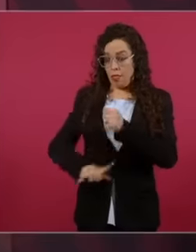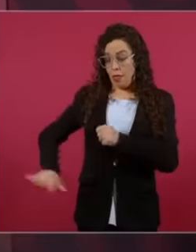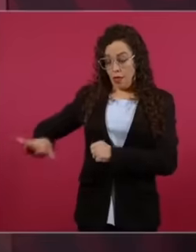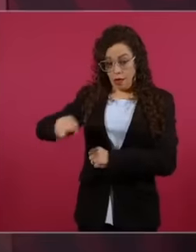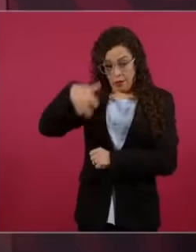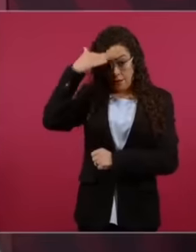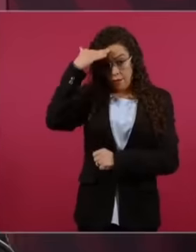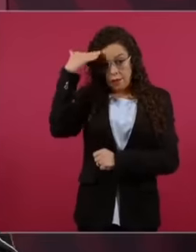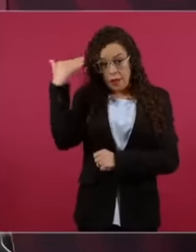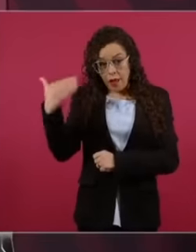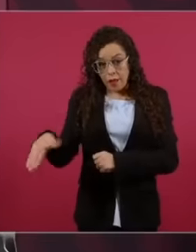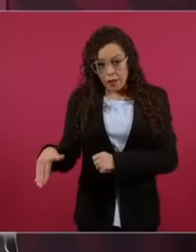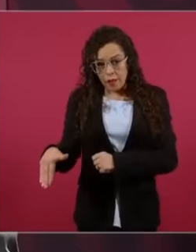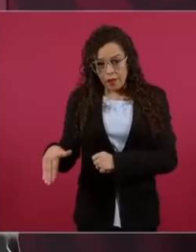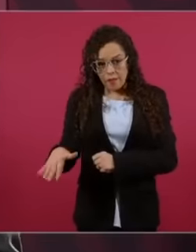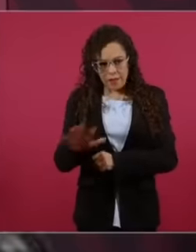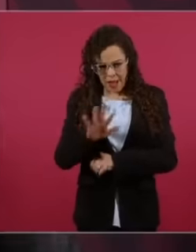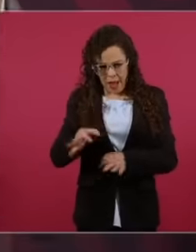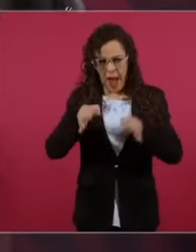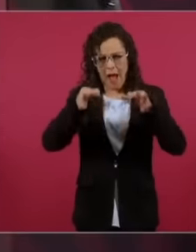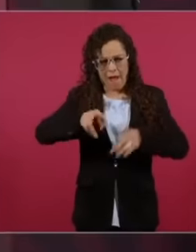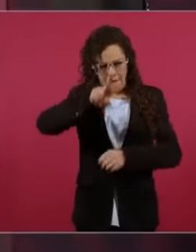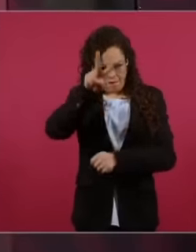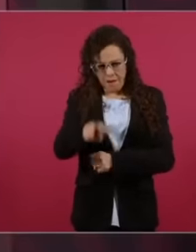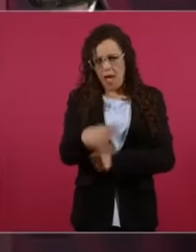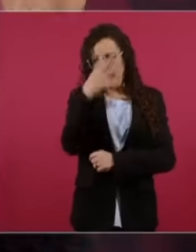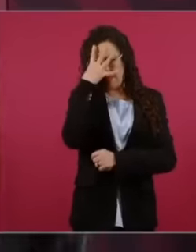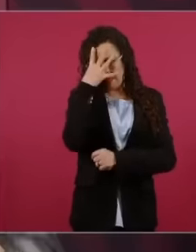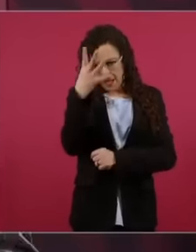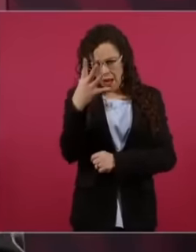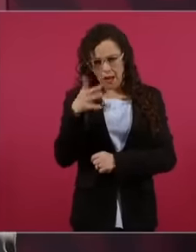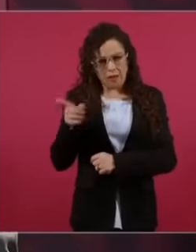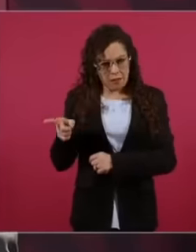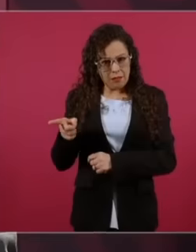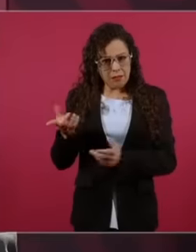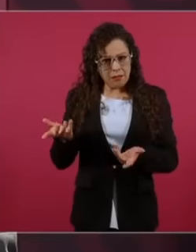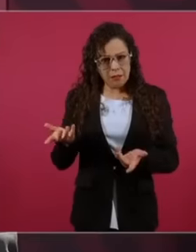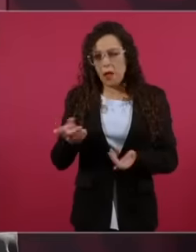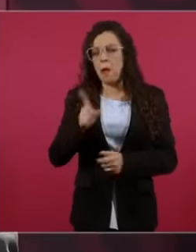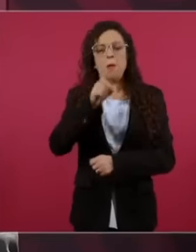con franqueza, no se sabía nada